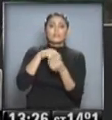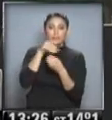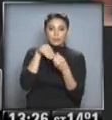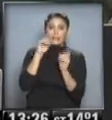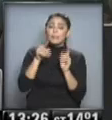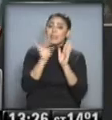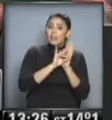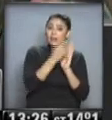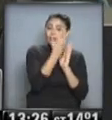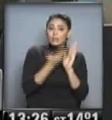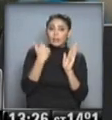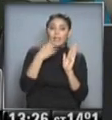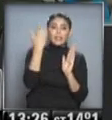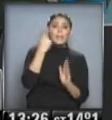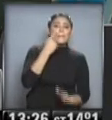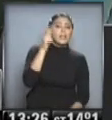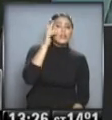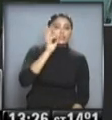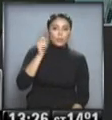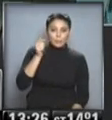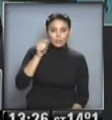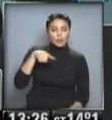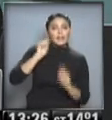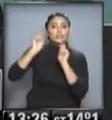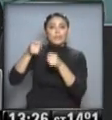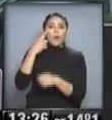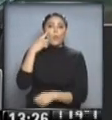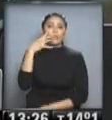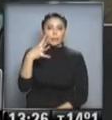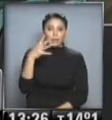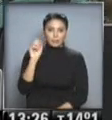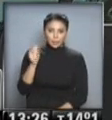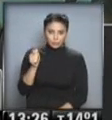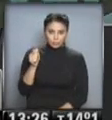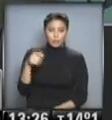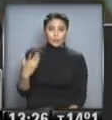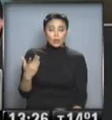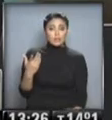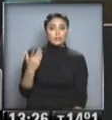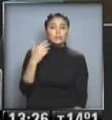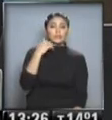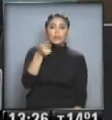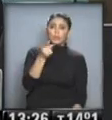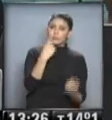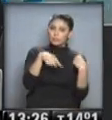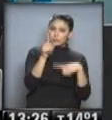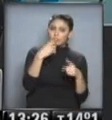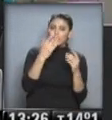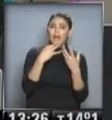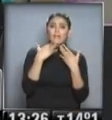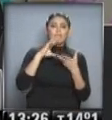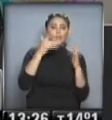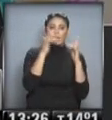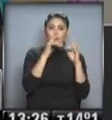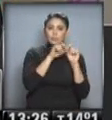decreto que decíamos pasó de 10000 pesos a 4000 con lo cual Rubén efectivamente hiciste el trámite Por la web